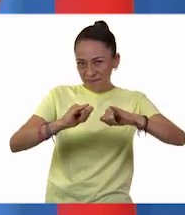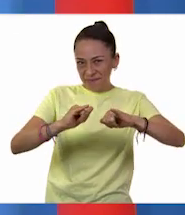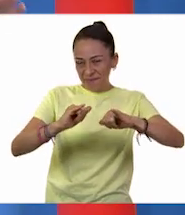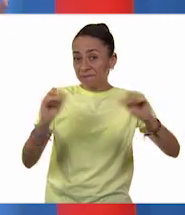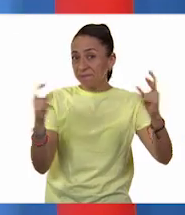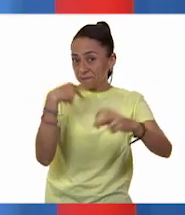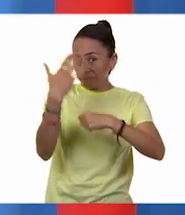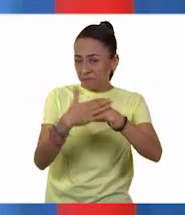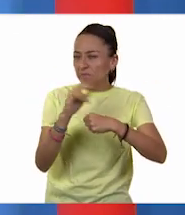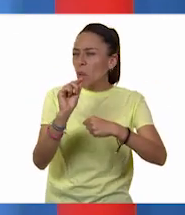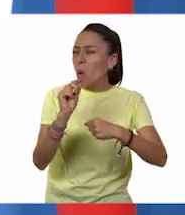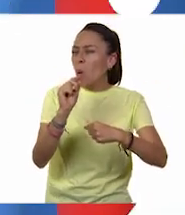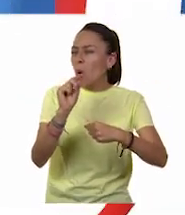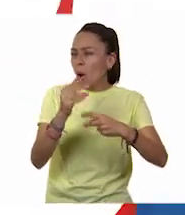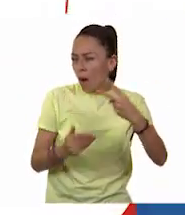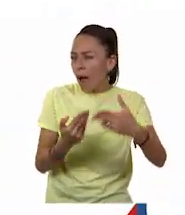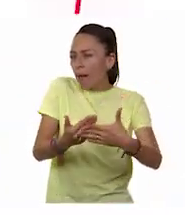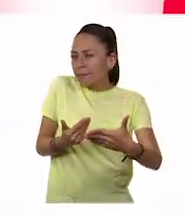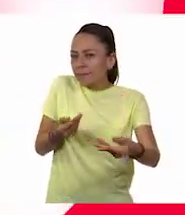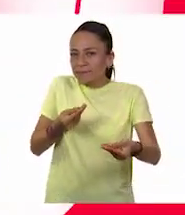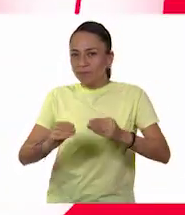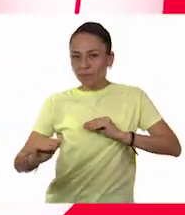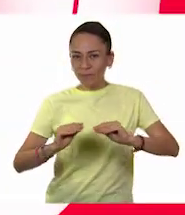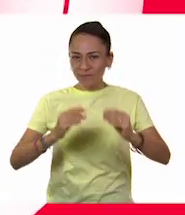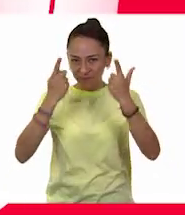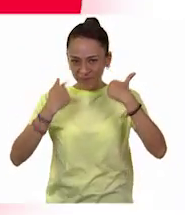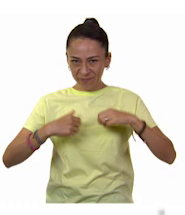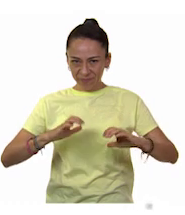a movernos un poco.